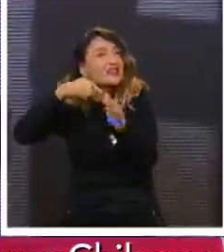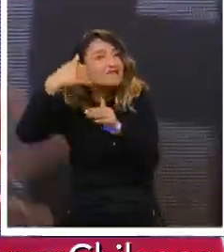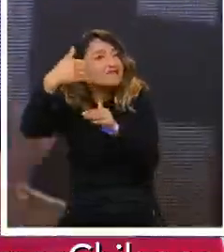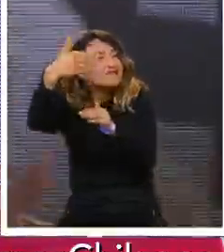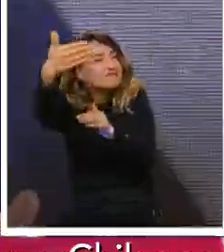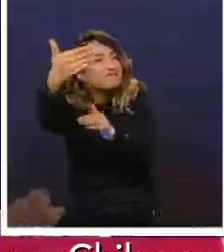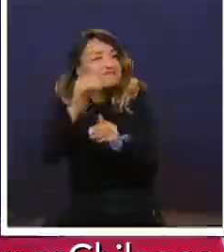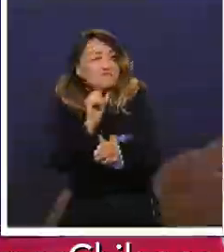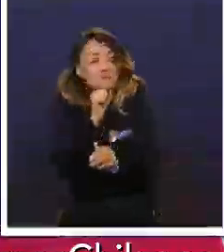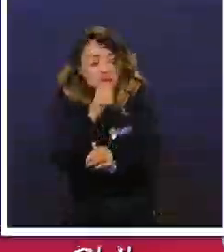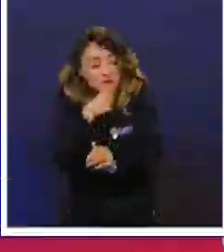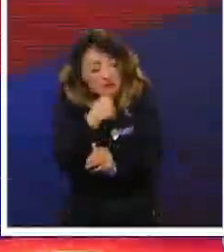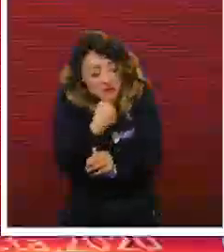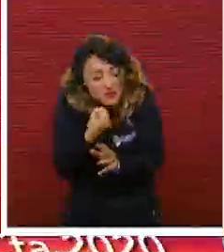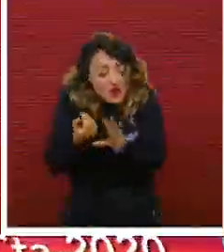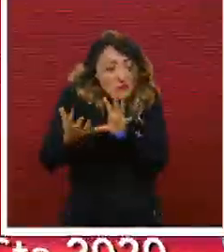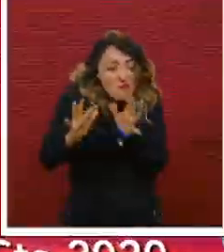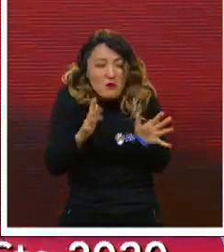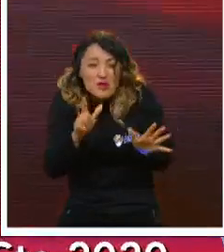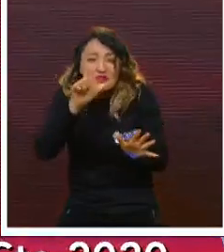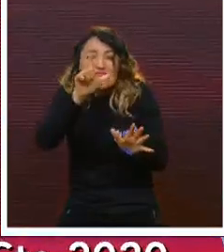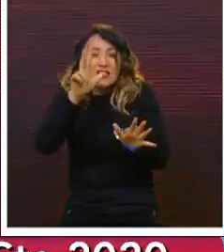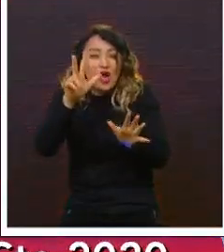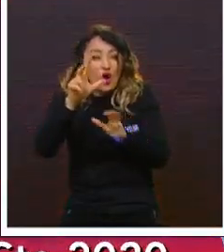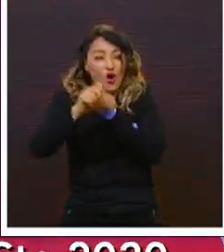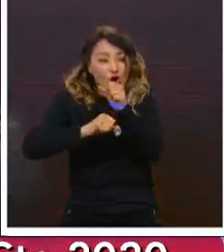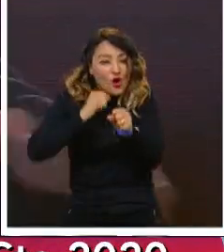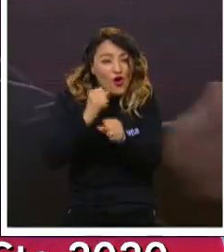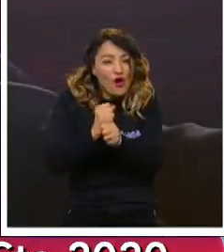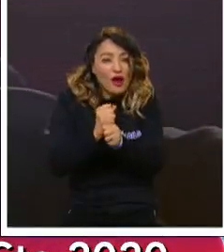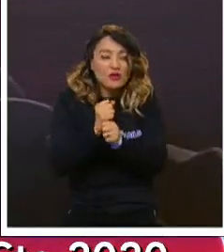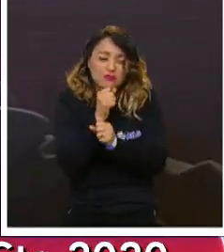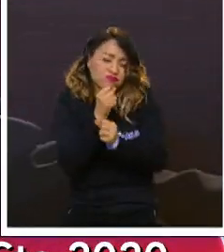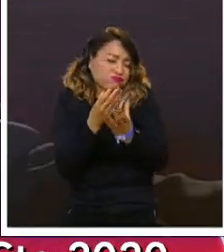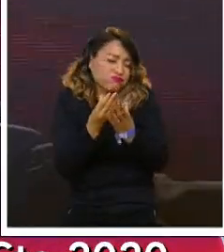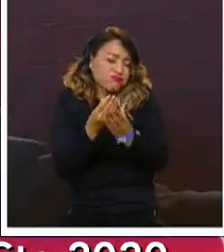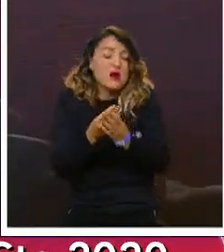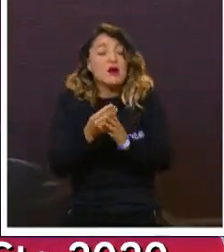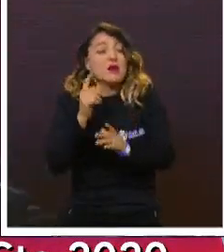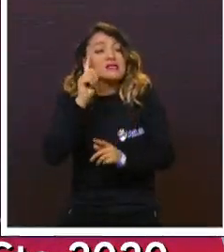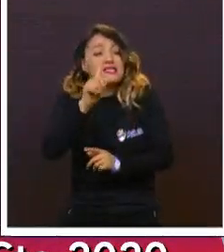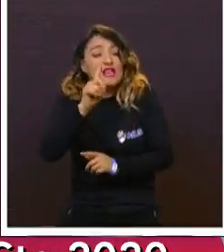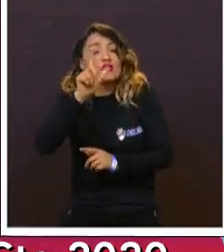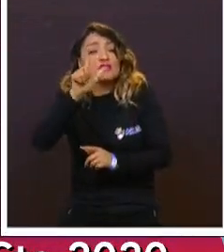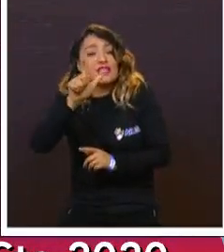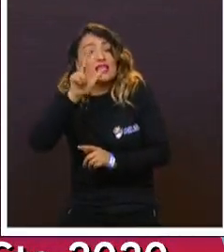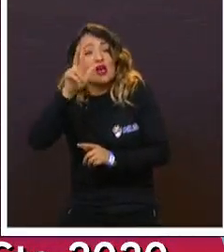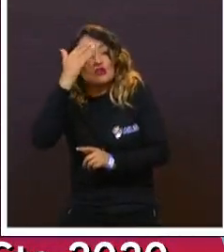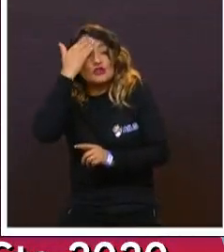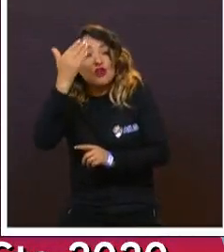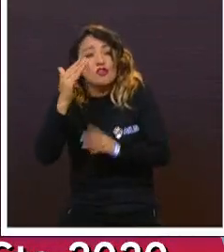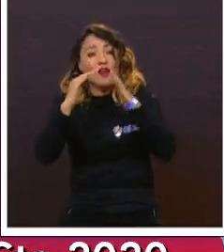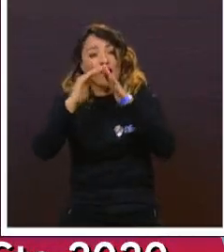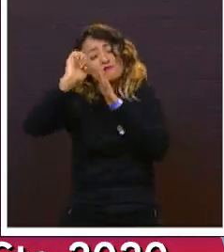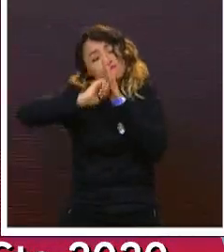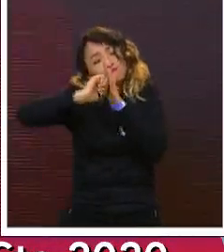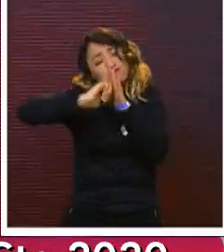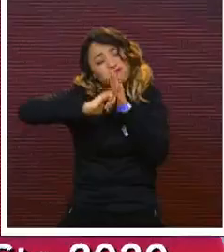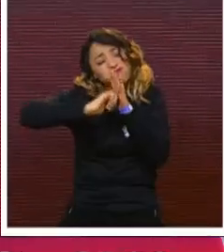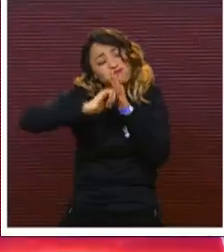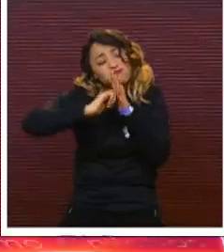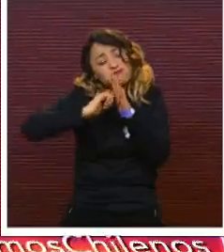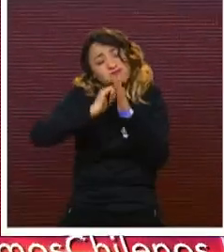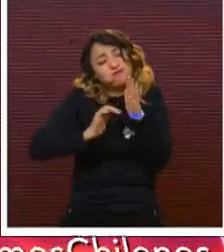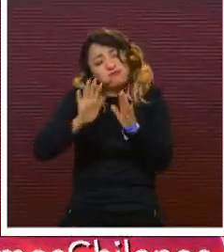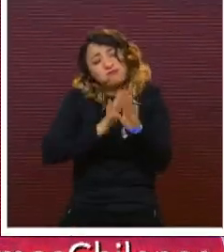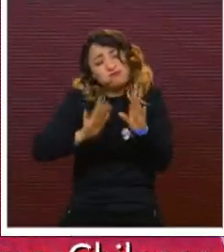con más o menos con 78 años, con 178 días sin salir de tu casa,